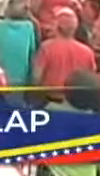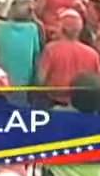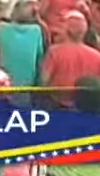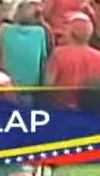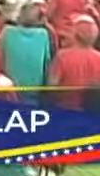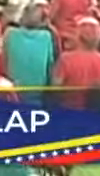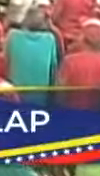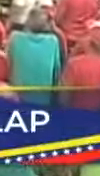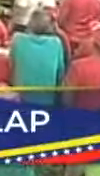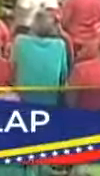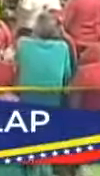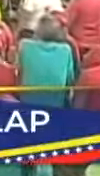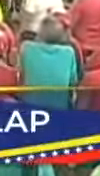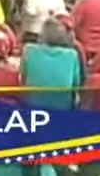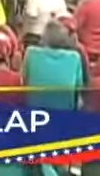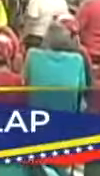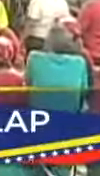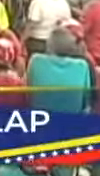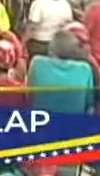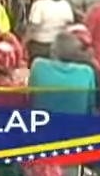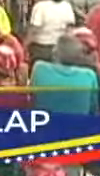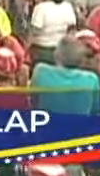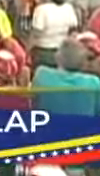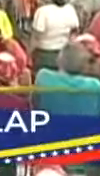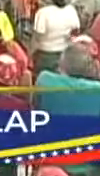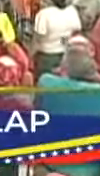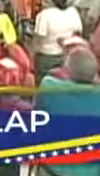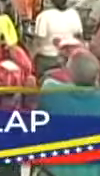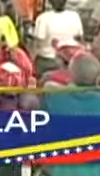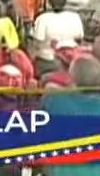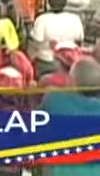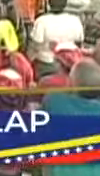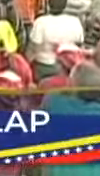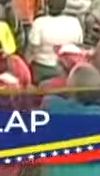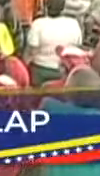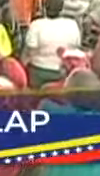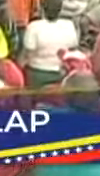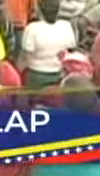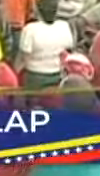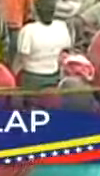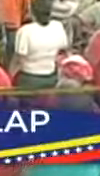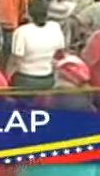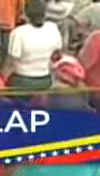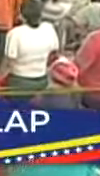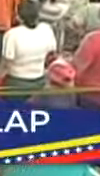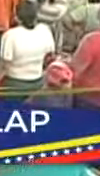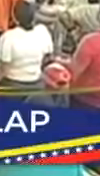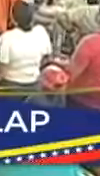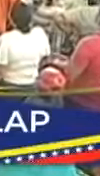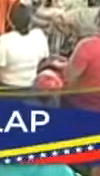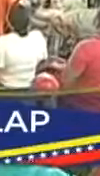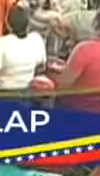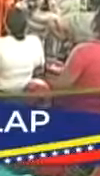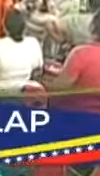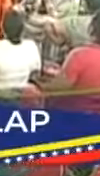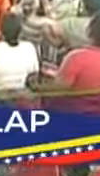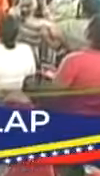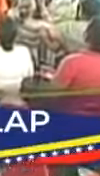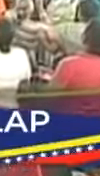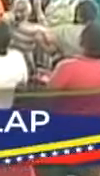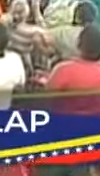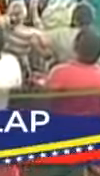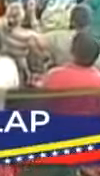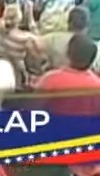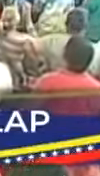alocuciones para apoyar las iniciativas, las experiencias productivas de los comités locales de abastecimiento y producción, que han dado